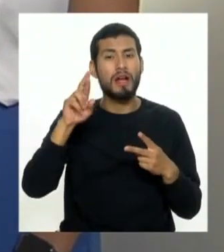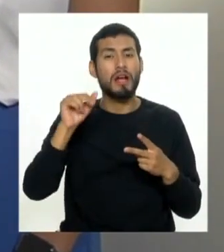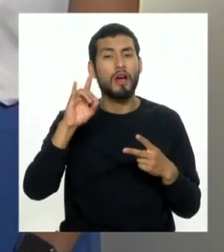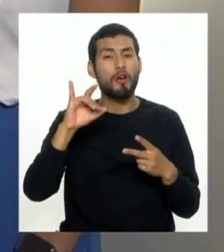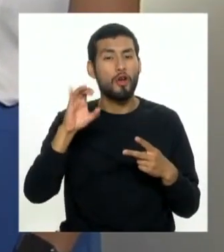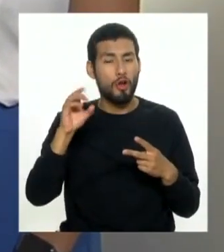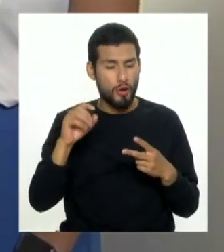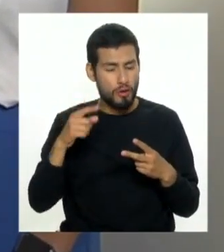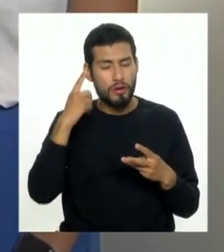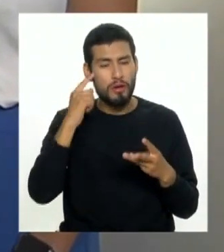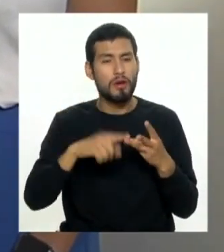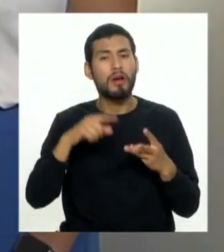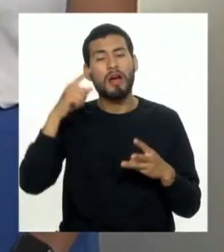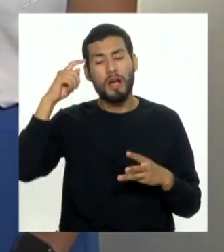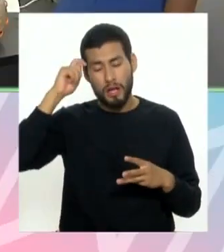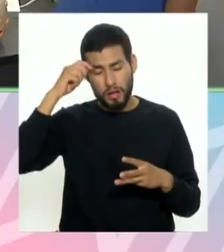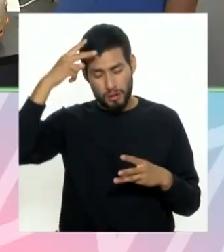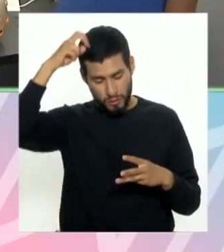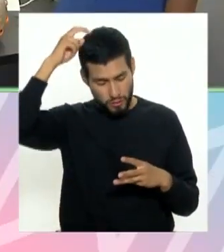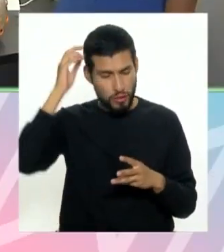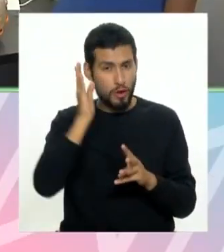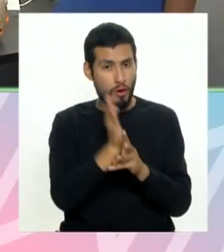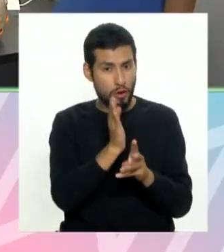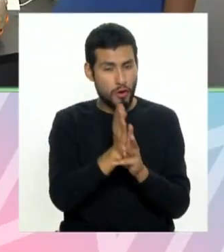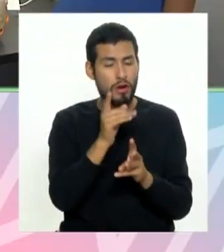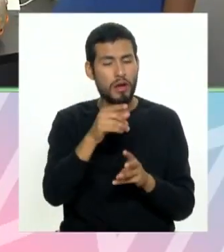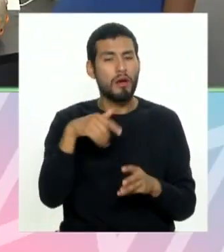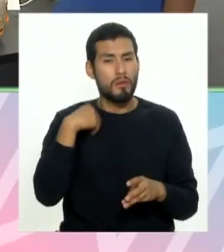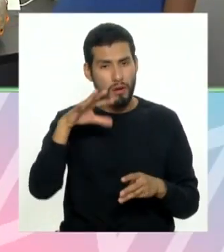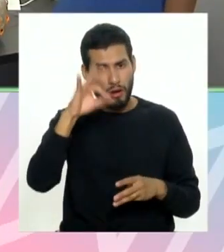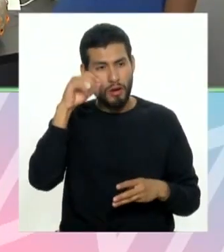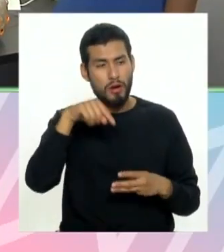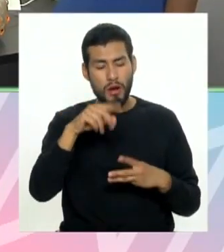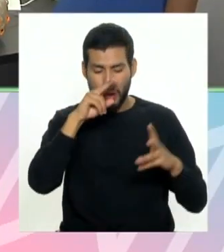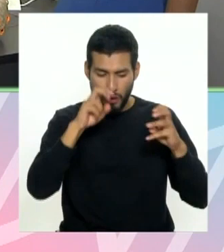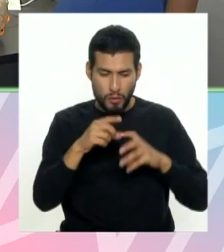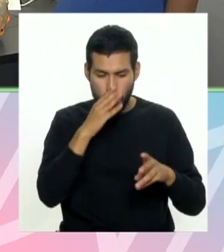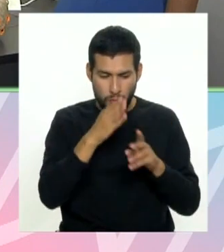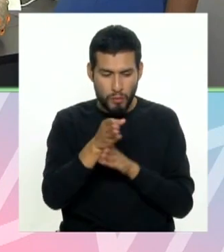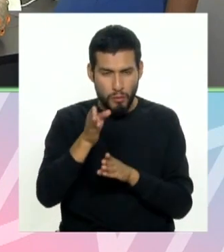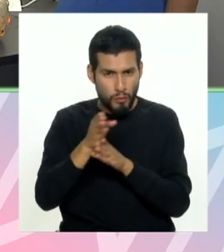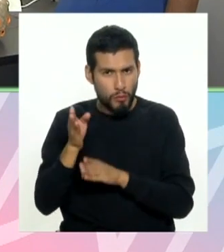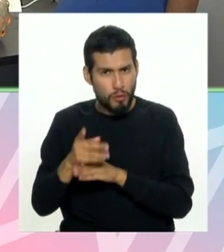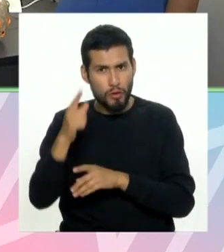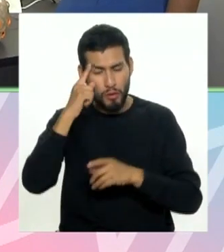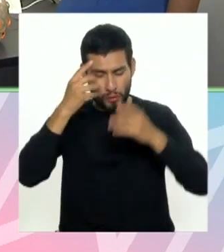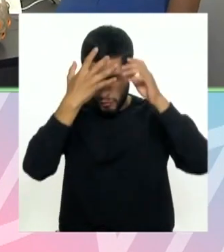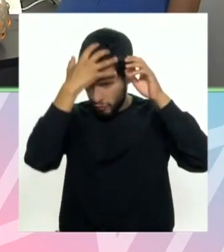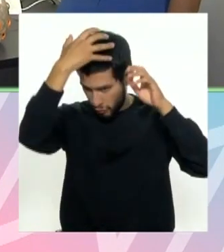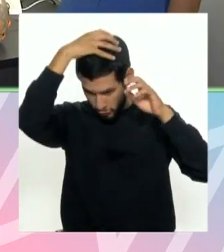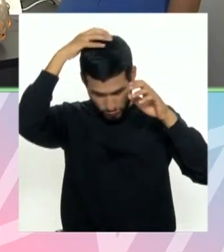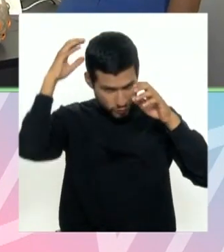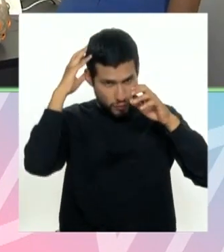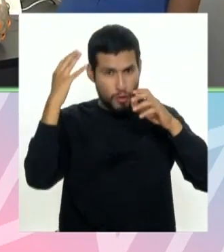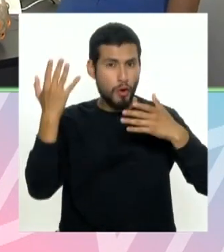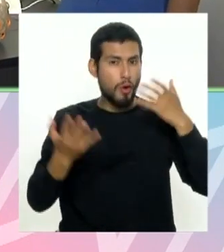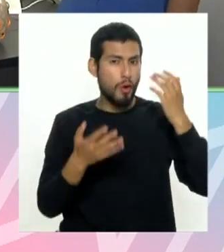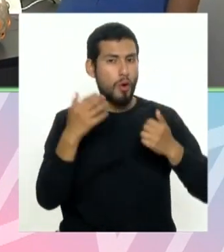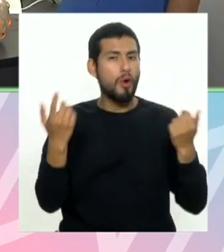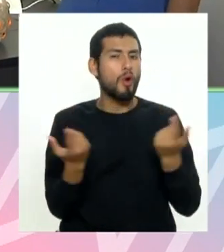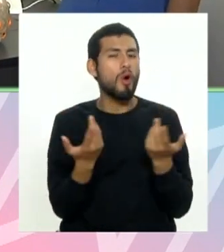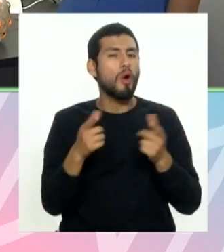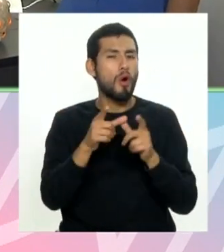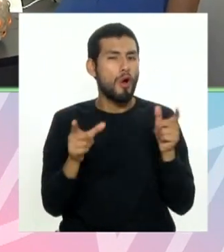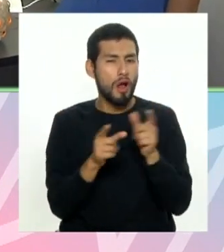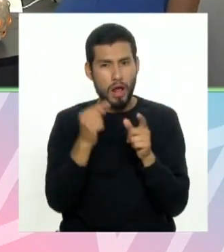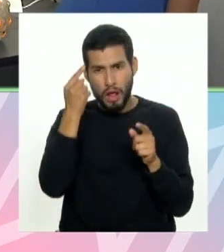epilepsia. Un neuropsicólogo que nos ayuda a ver la función del cerebro, evalúa cómo están nuestras funciones superiores y ahí nos dice dónde puede estar una